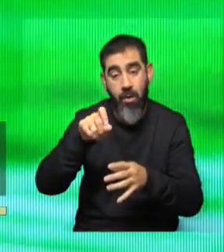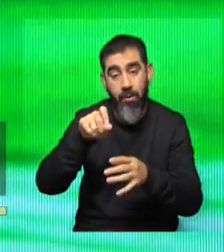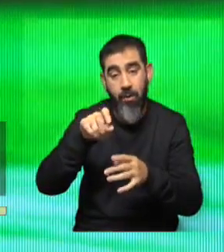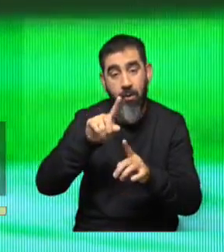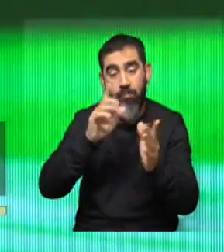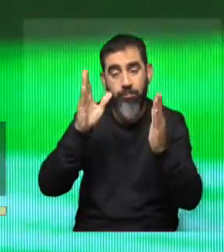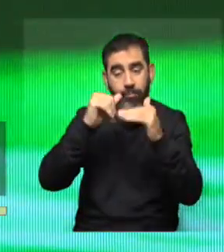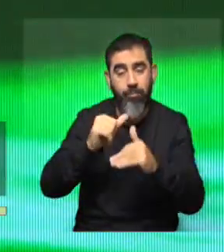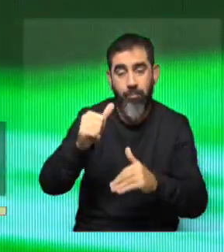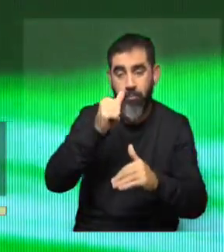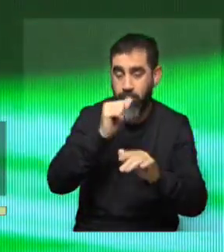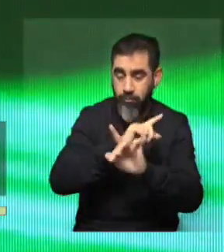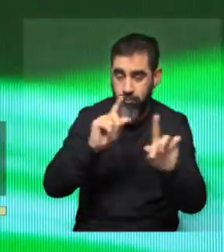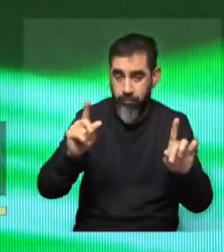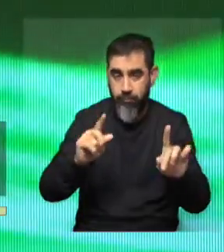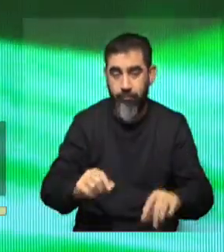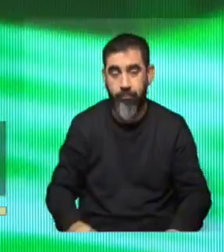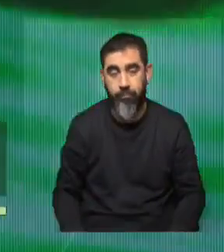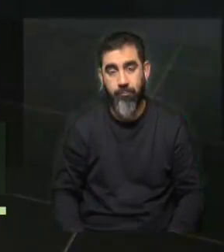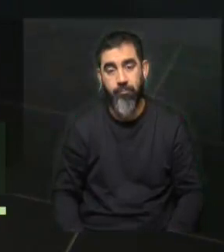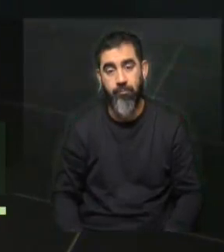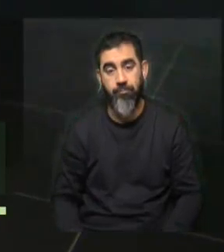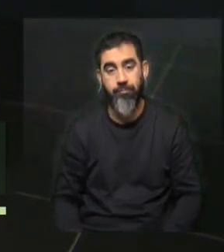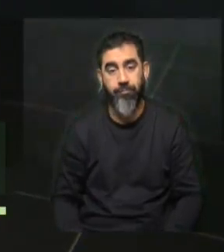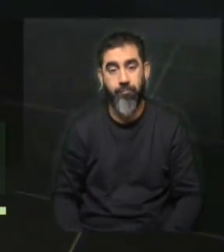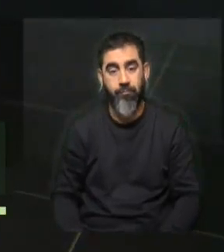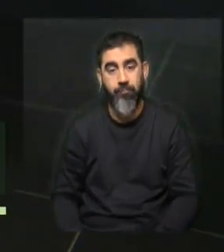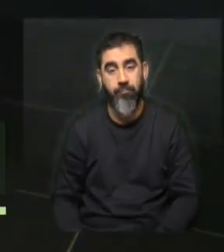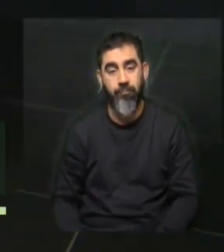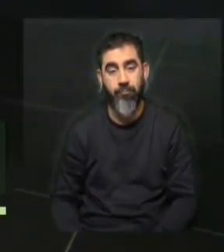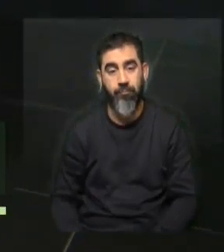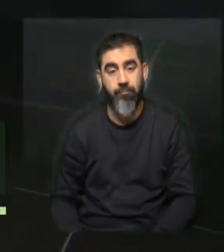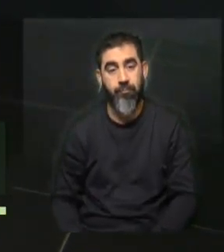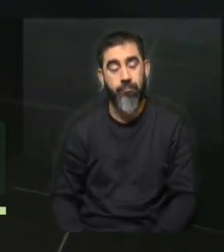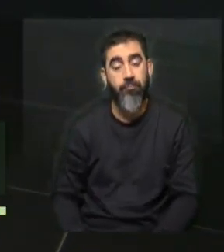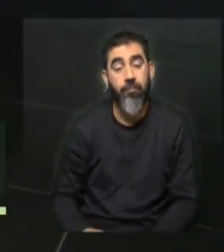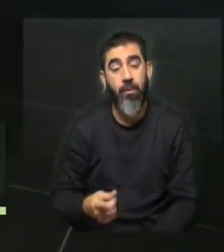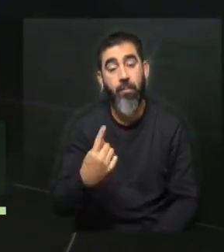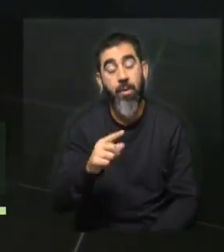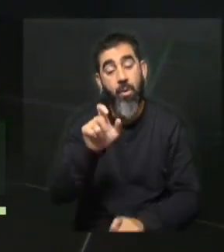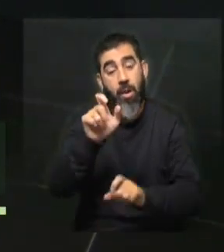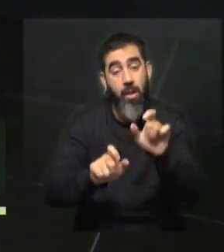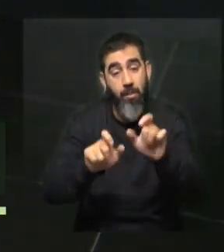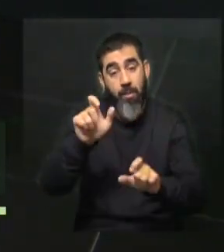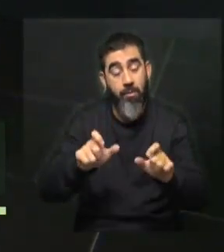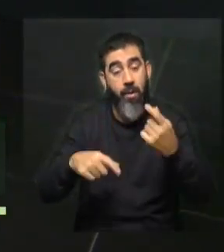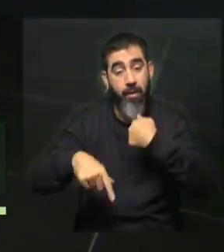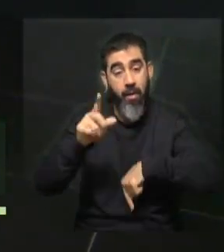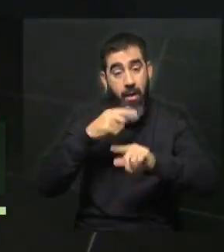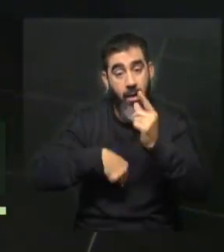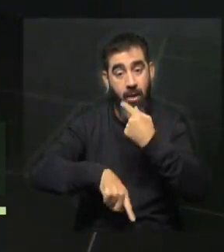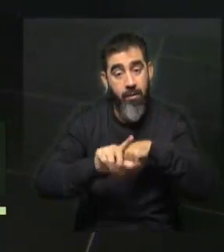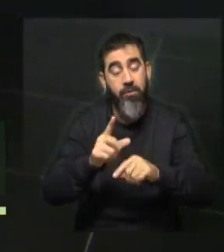no es posible tomarla no es para beber pero los pacientes que están en diálisis